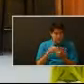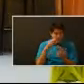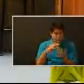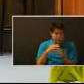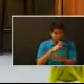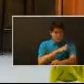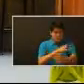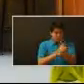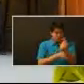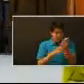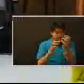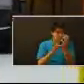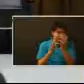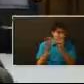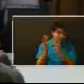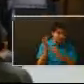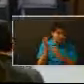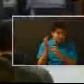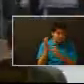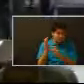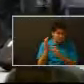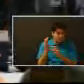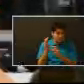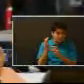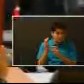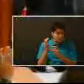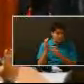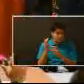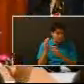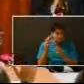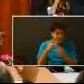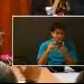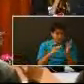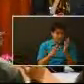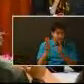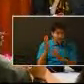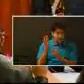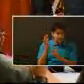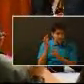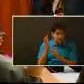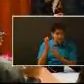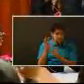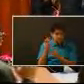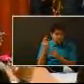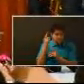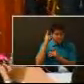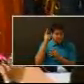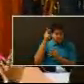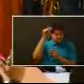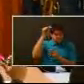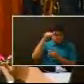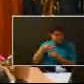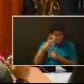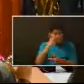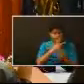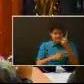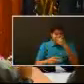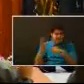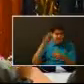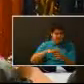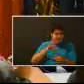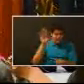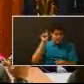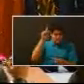Jesús, en el nombre de Jesús, en el nombre de Jesús, que tú hoy vengas a cumplir